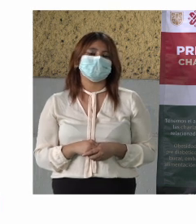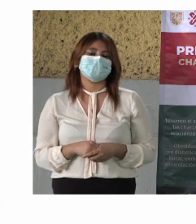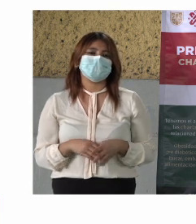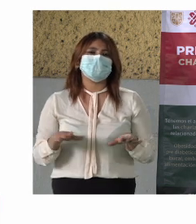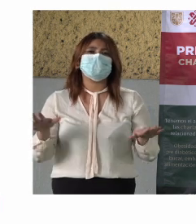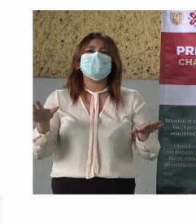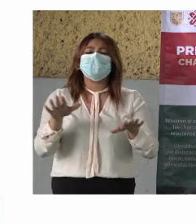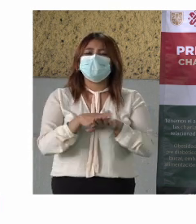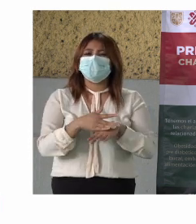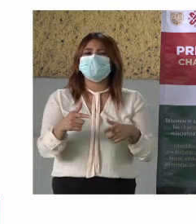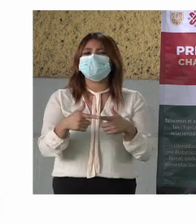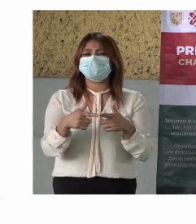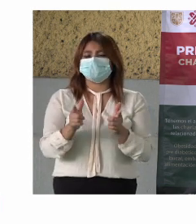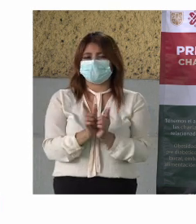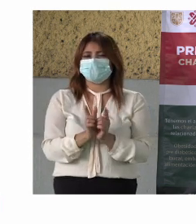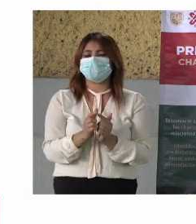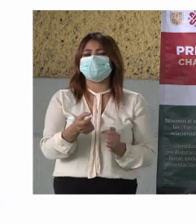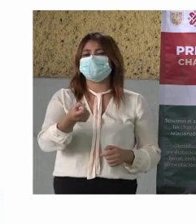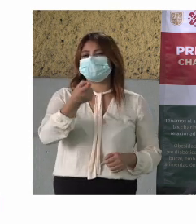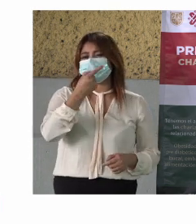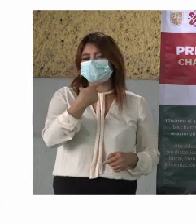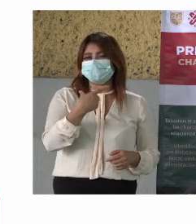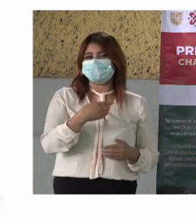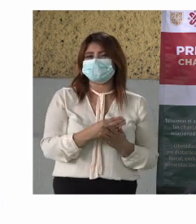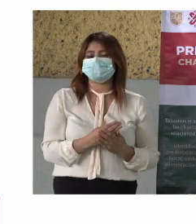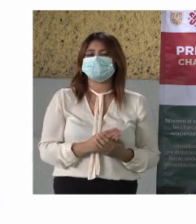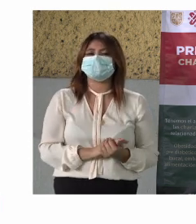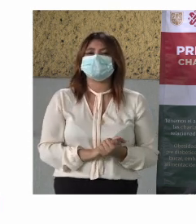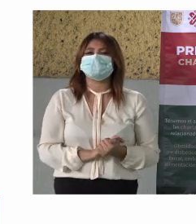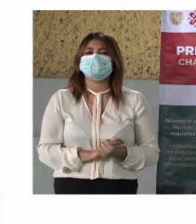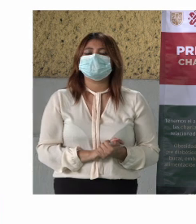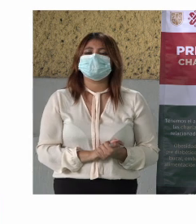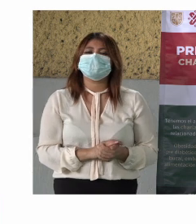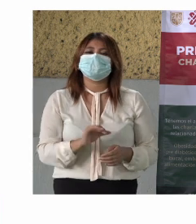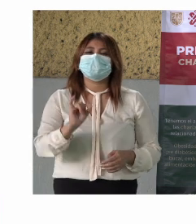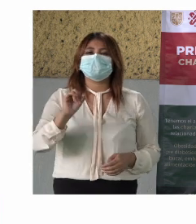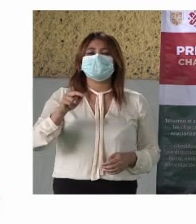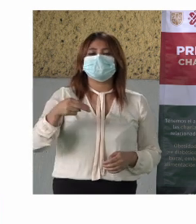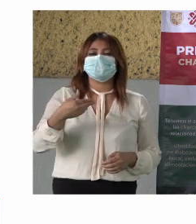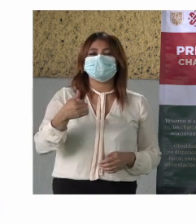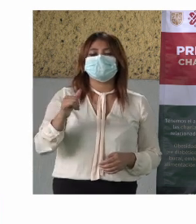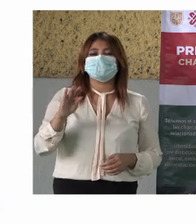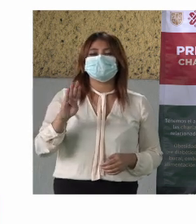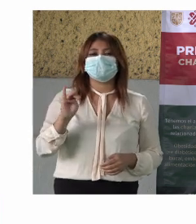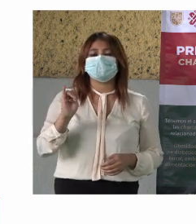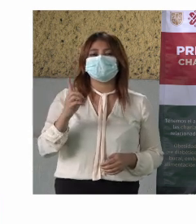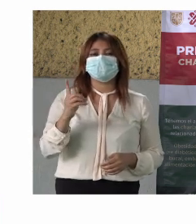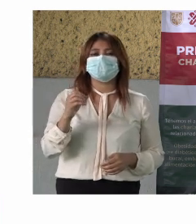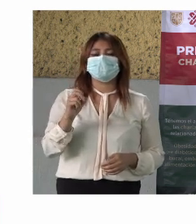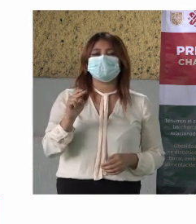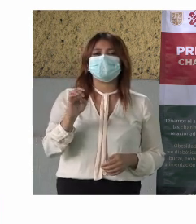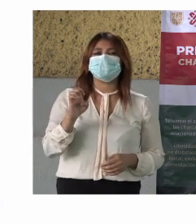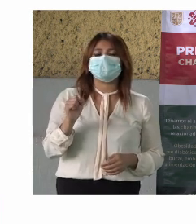Otro de los grupos de medicamentos son los inhibidores de SGLT2 y ahora estamos actuando a nivel del riñón.